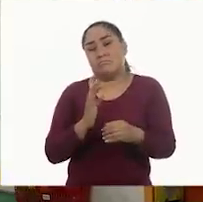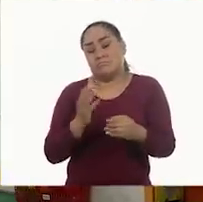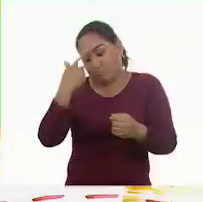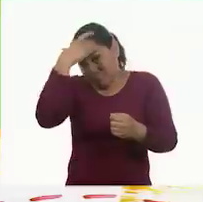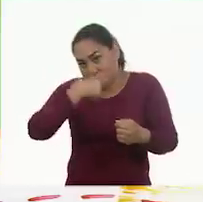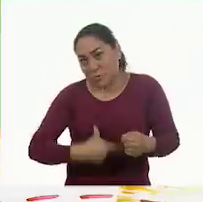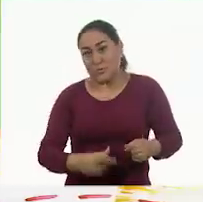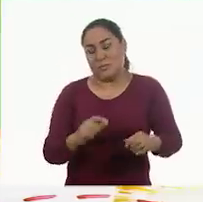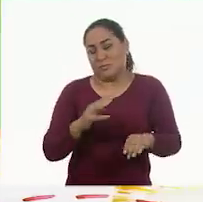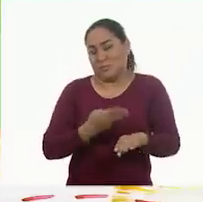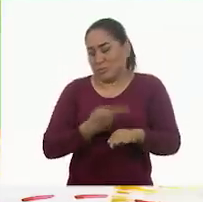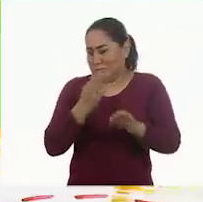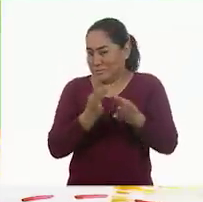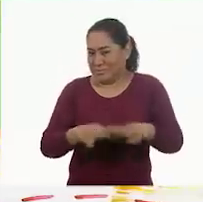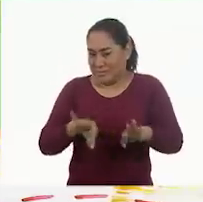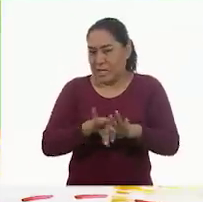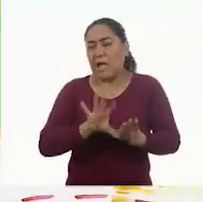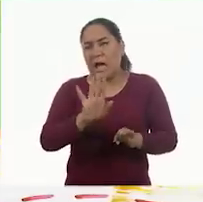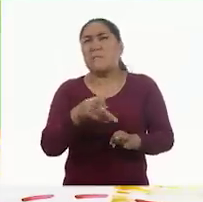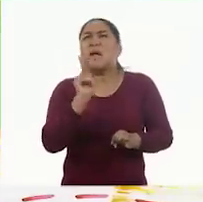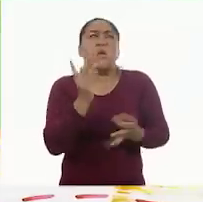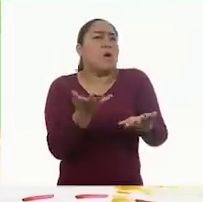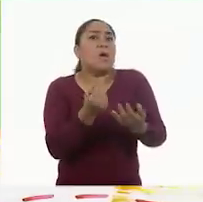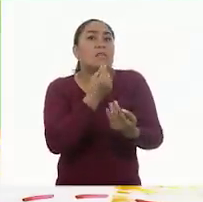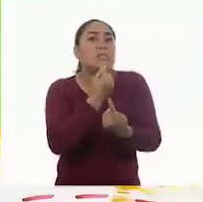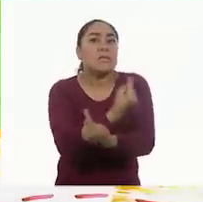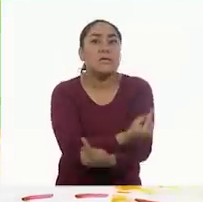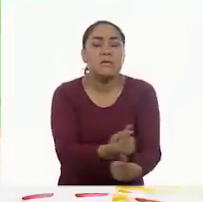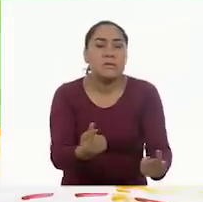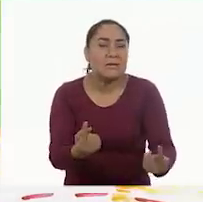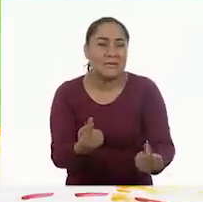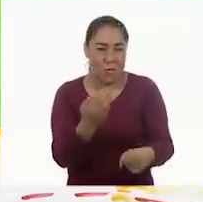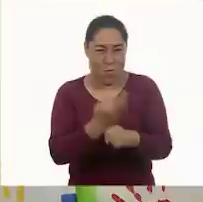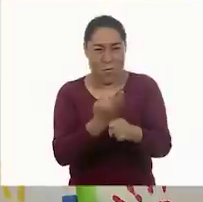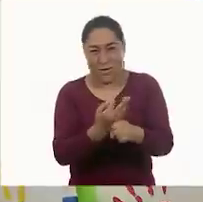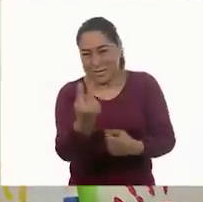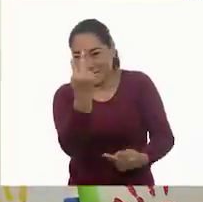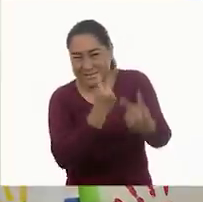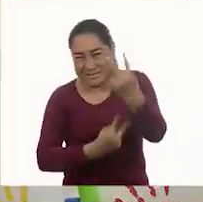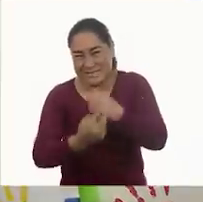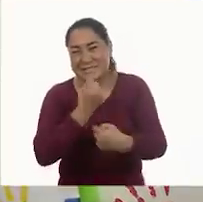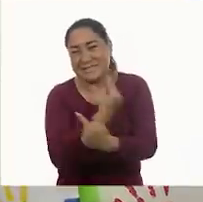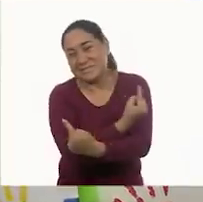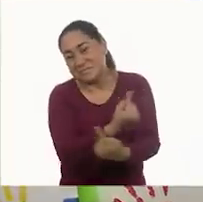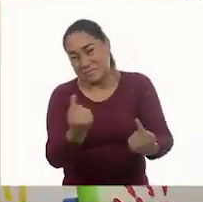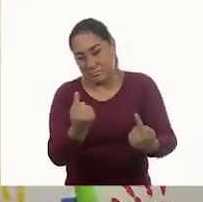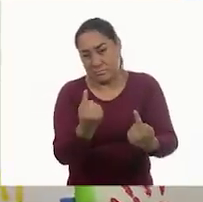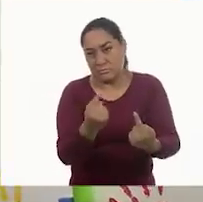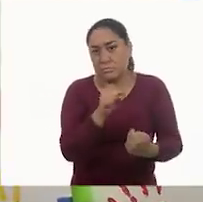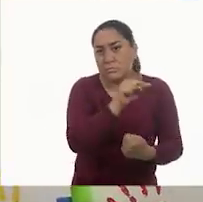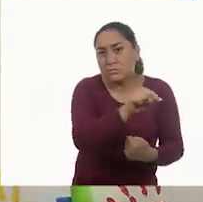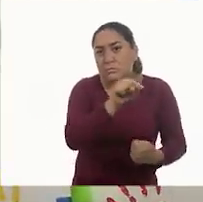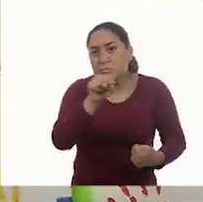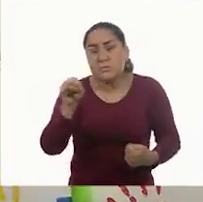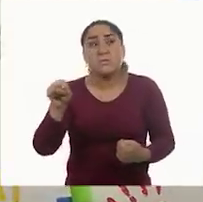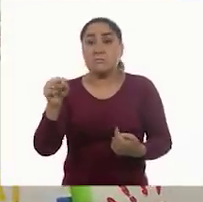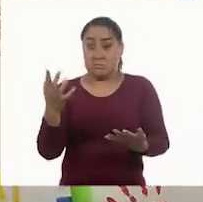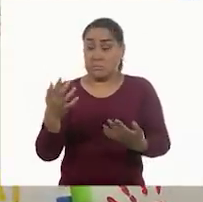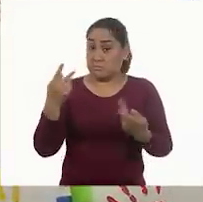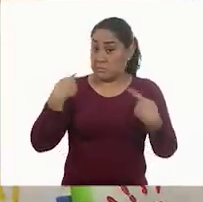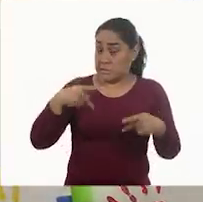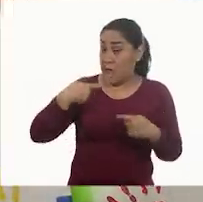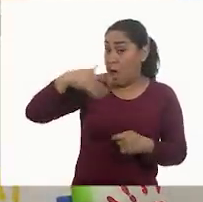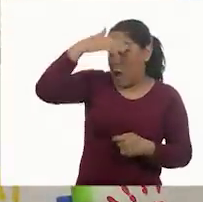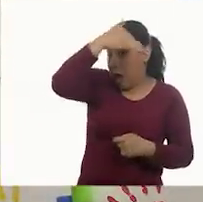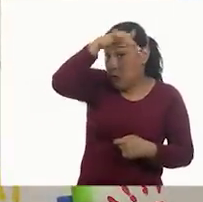dignidad. Pero los niños, como Panchito o como los que nos están viendo, niñas y niñas, desde donde están, también los adultos tienen